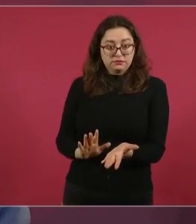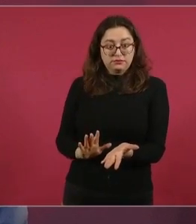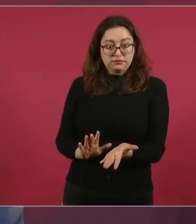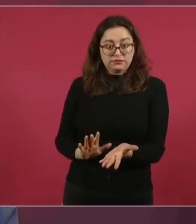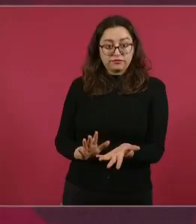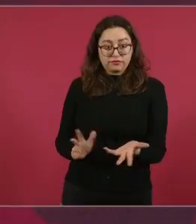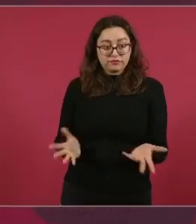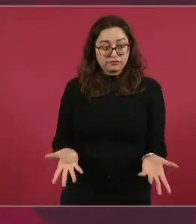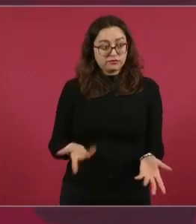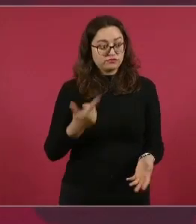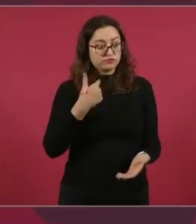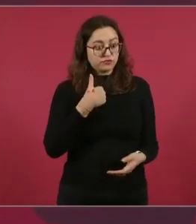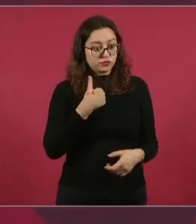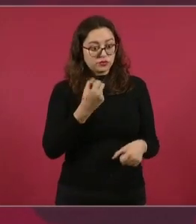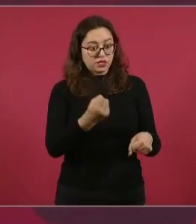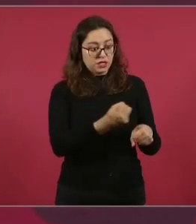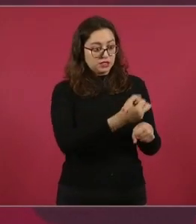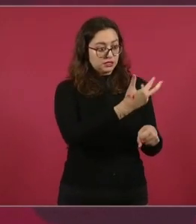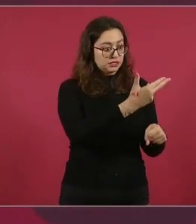no me equivoqué,